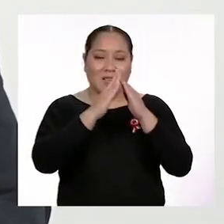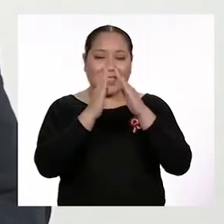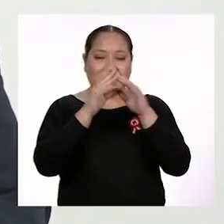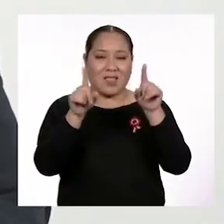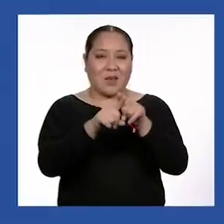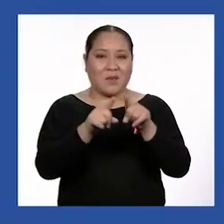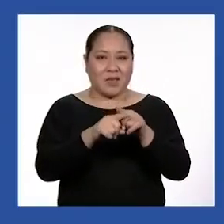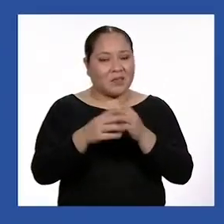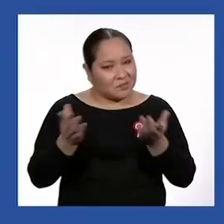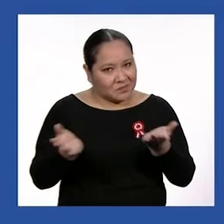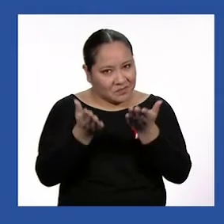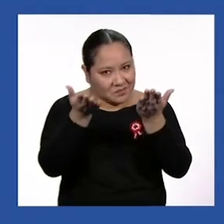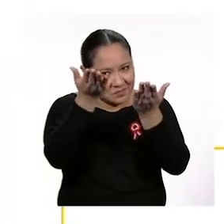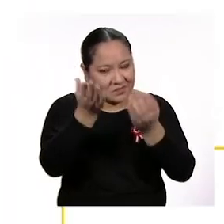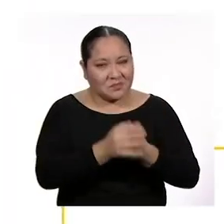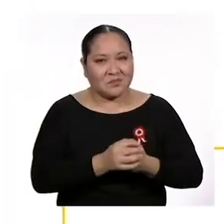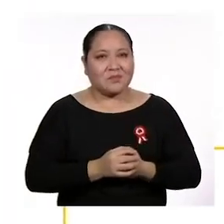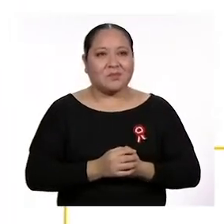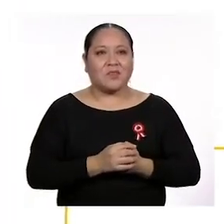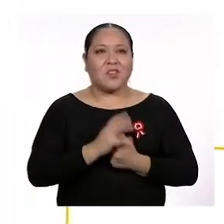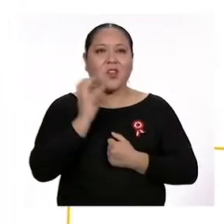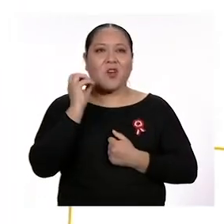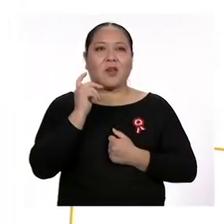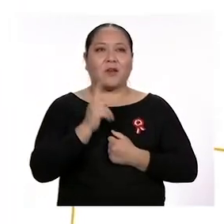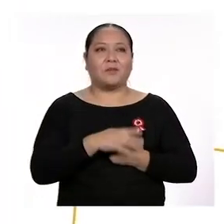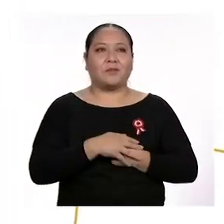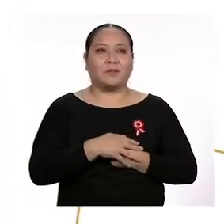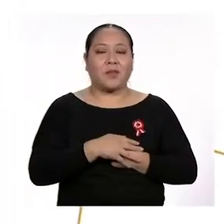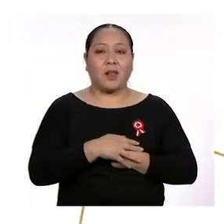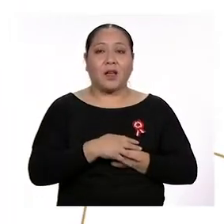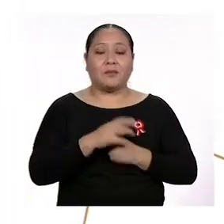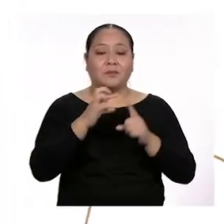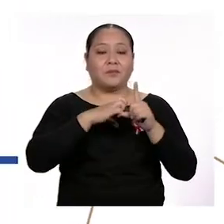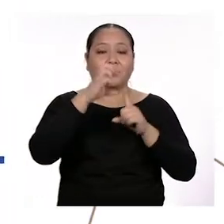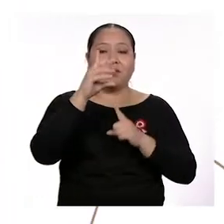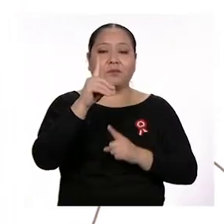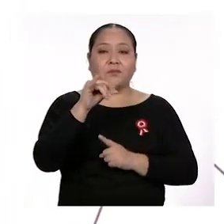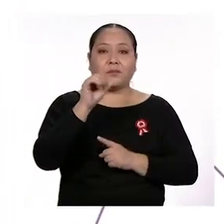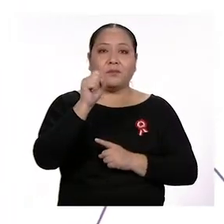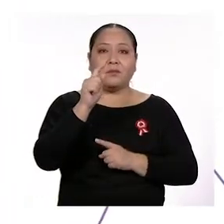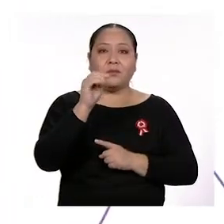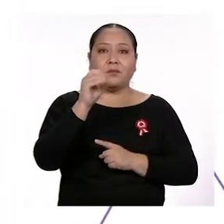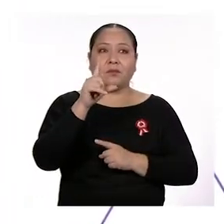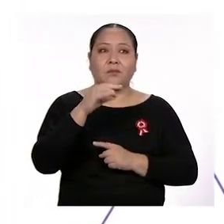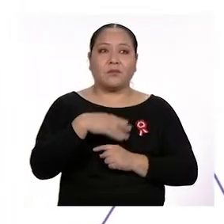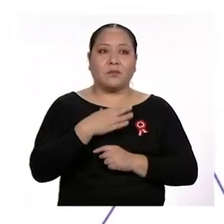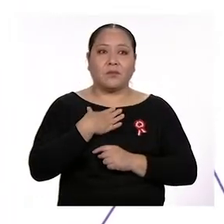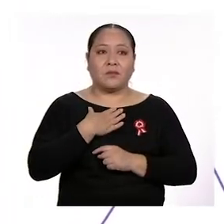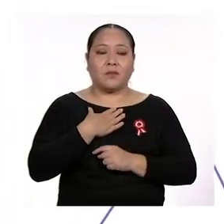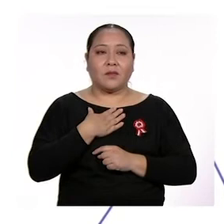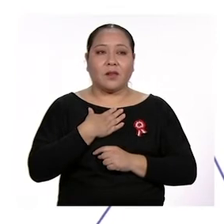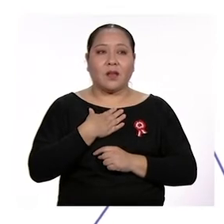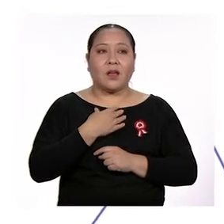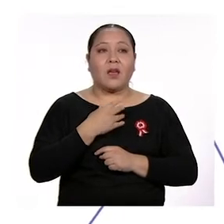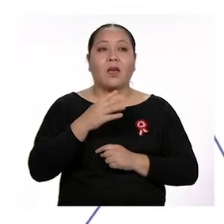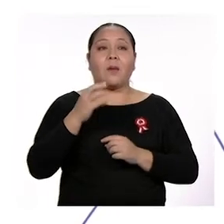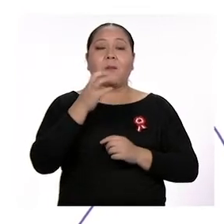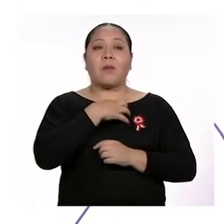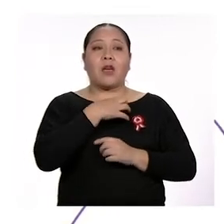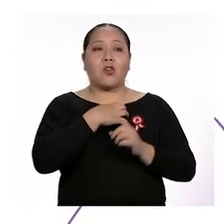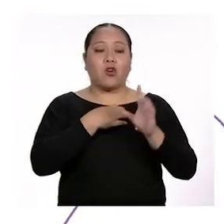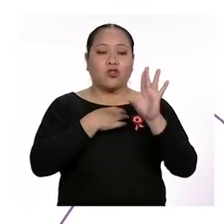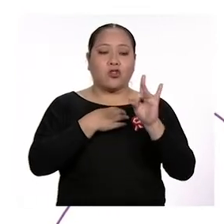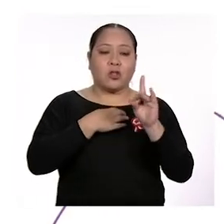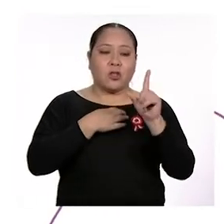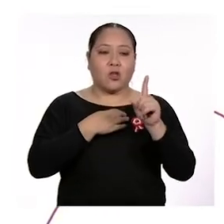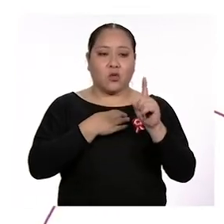chicos, anímense. Muy bien. La presión diastólica de mi tía en mayo fue de 81 a